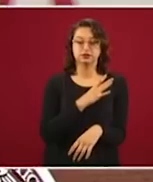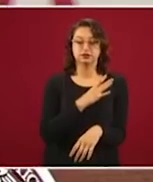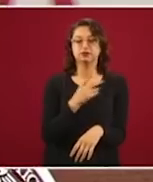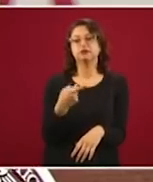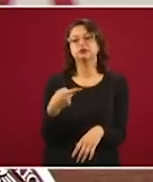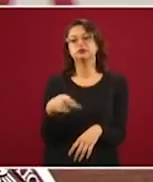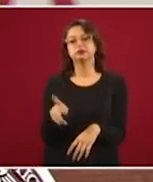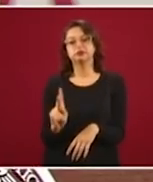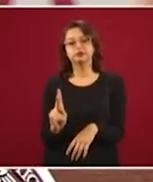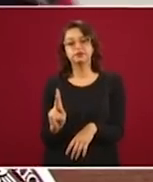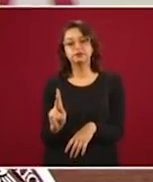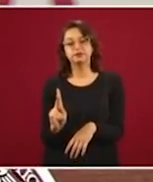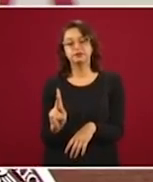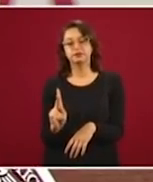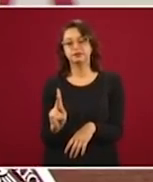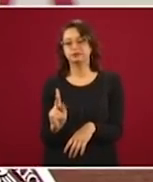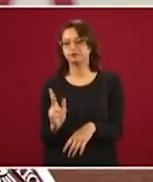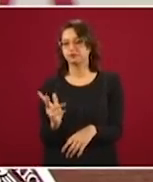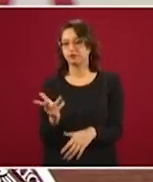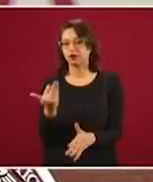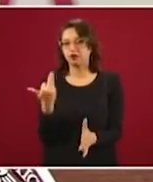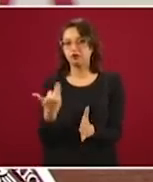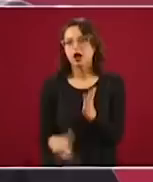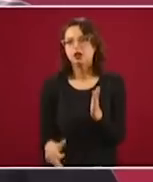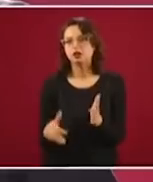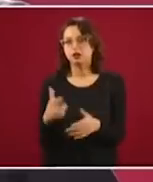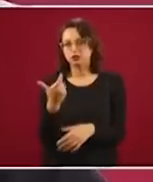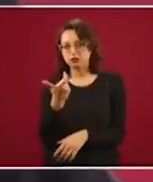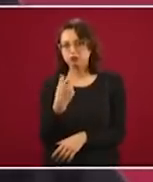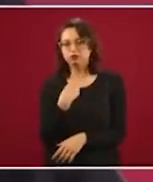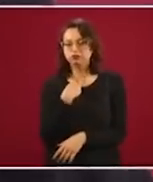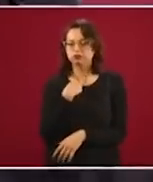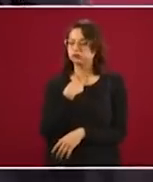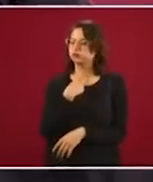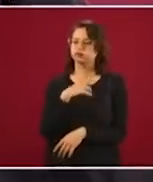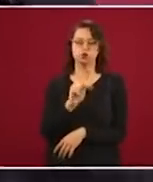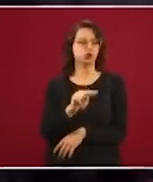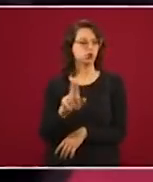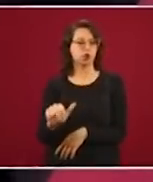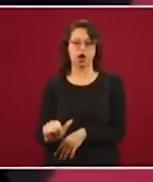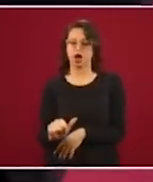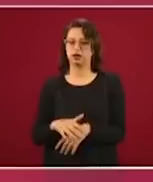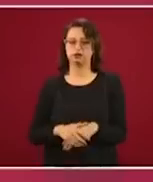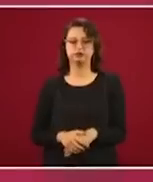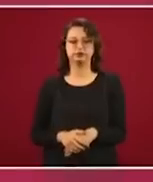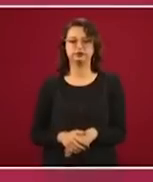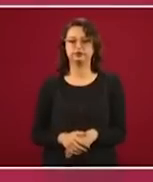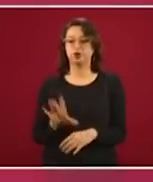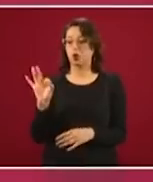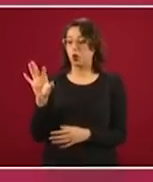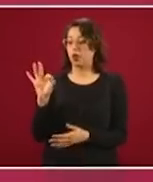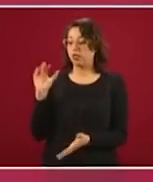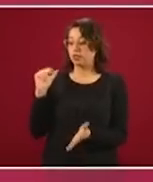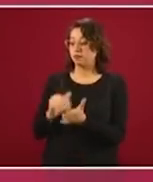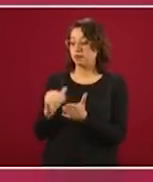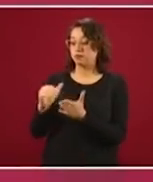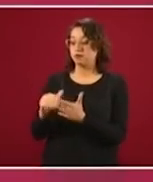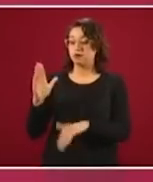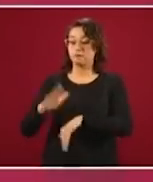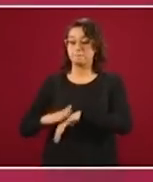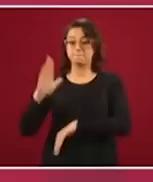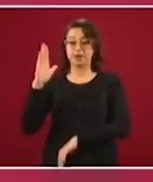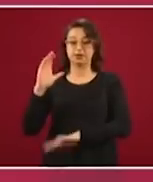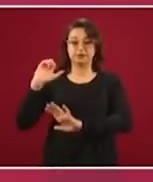pero nunca va a faltar dinero. Es decir, ya esos 40 mil significa